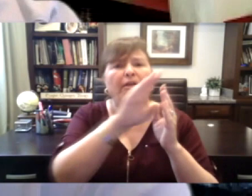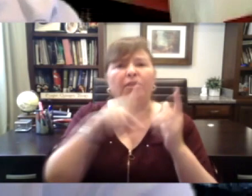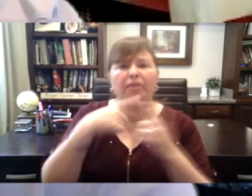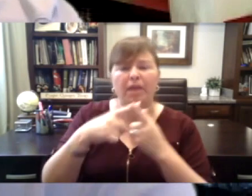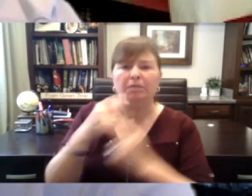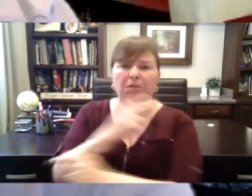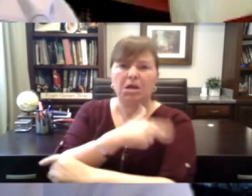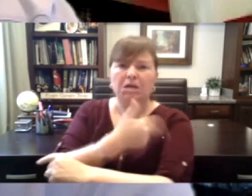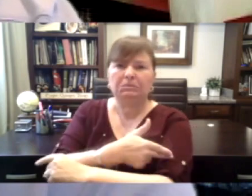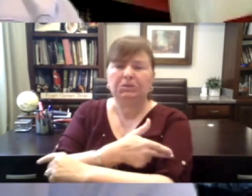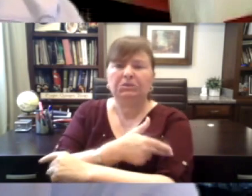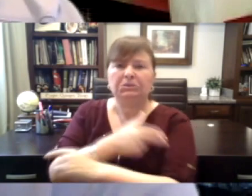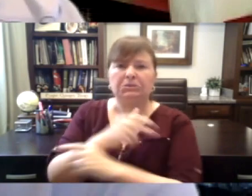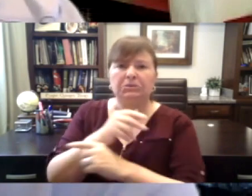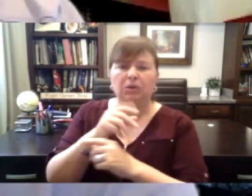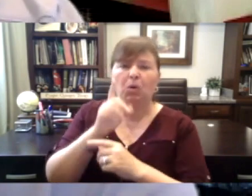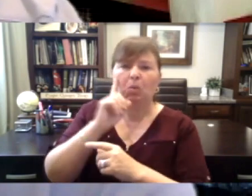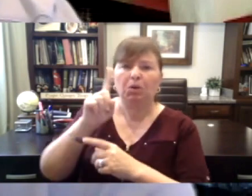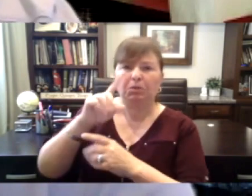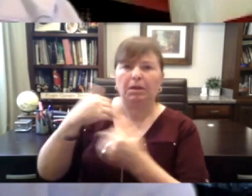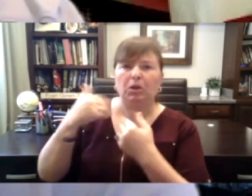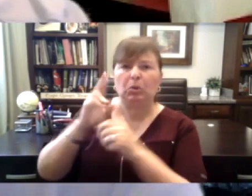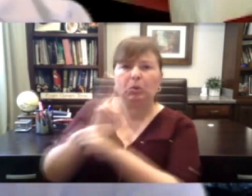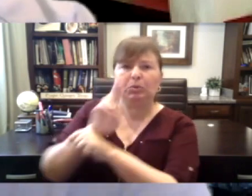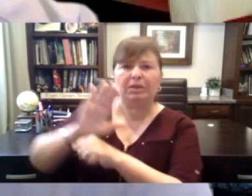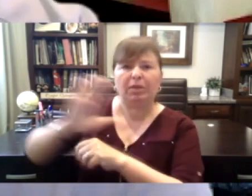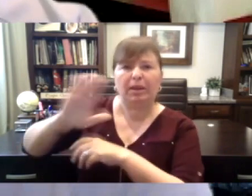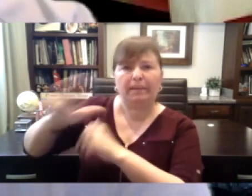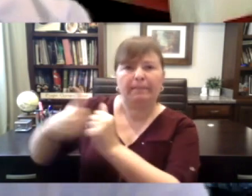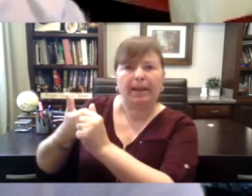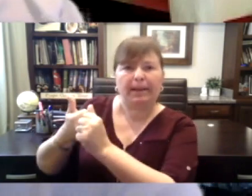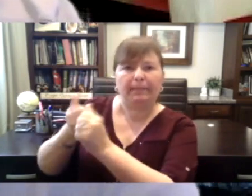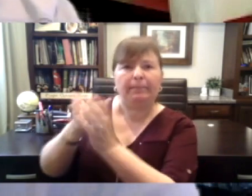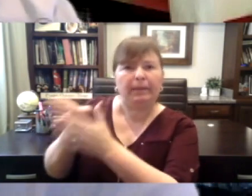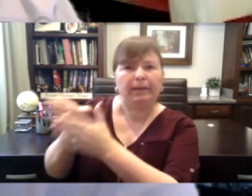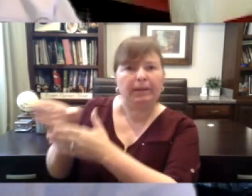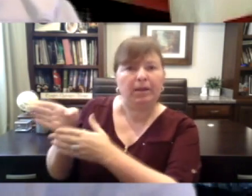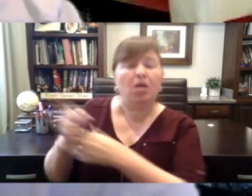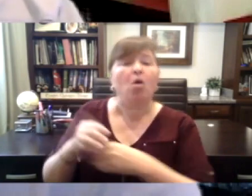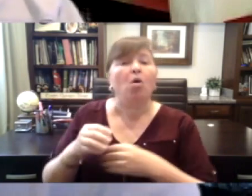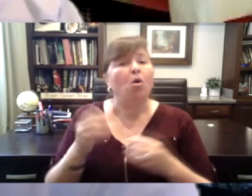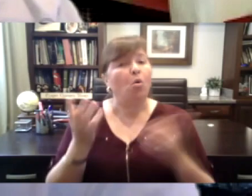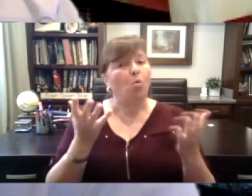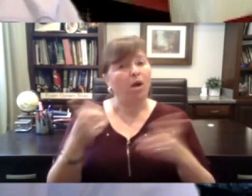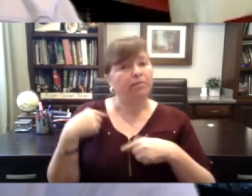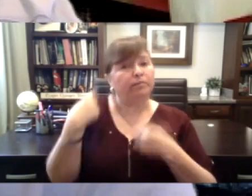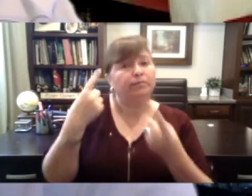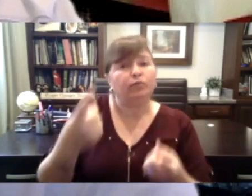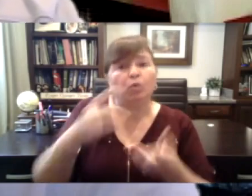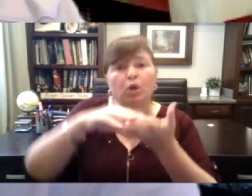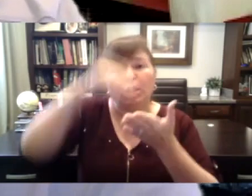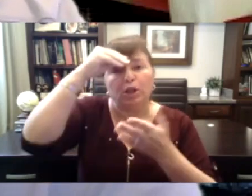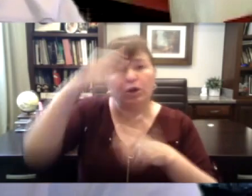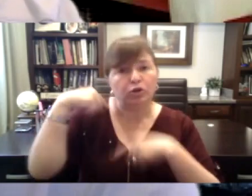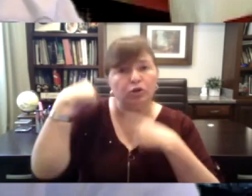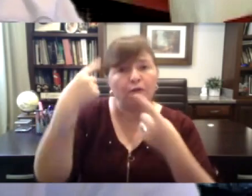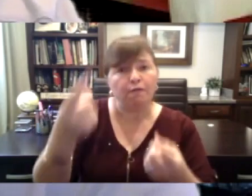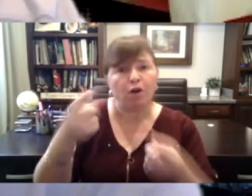de infección, dijo el juez del condado. Hasta ayer, el condado Hidalgo era el menos afectado por el COVID en poblaciones de más de